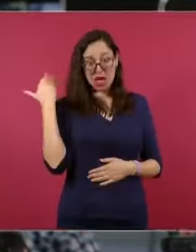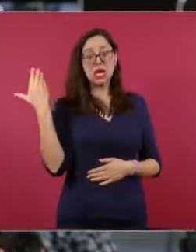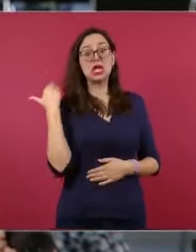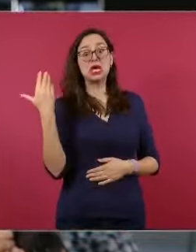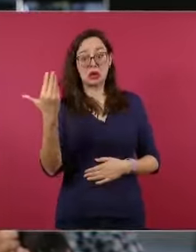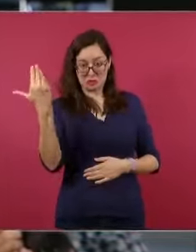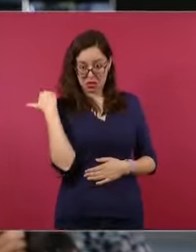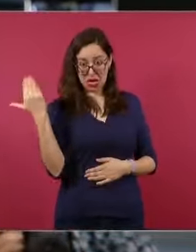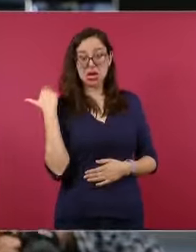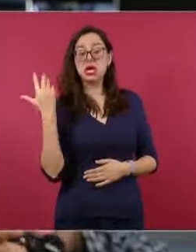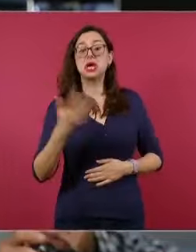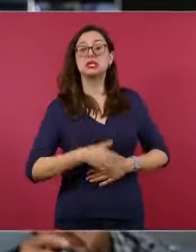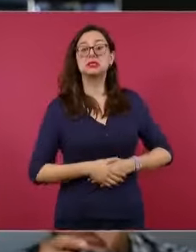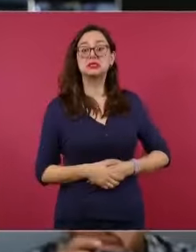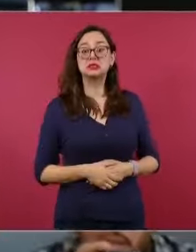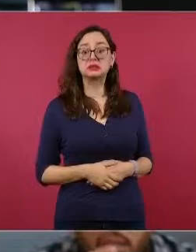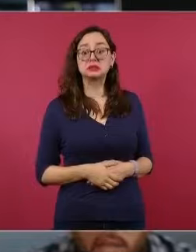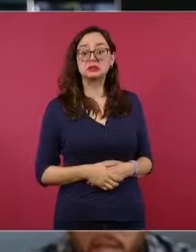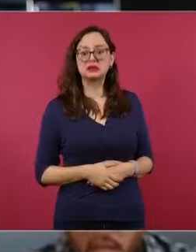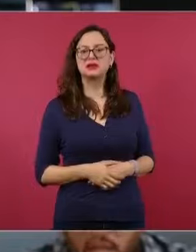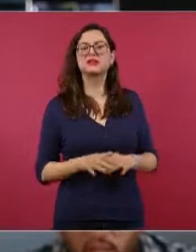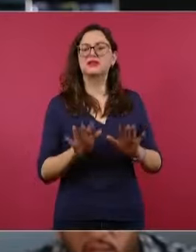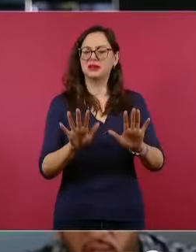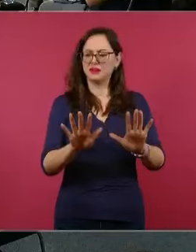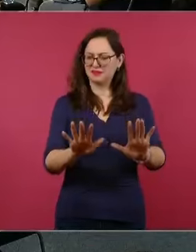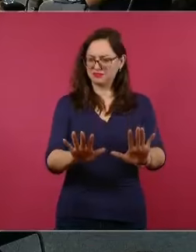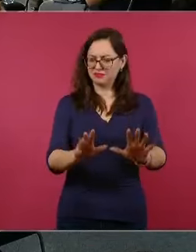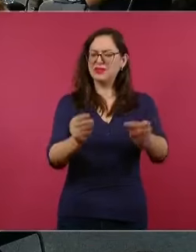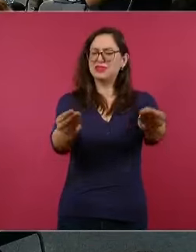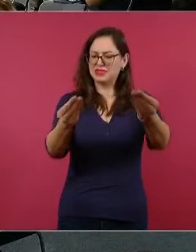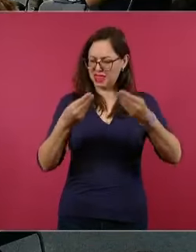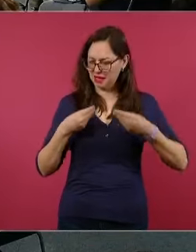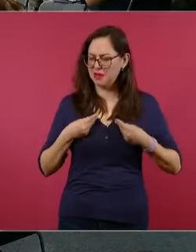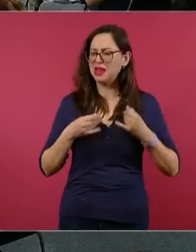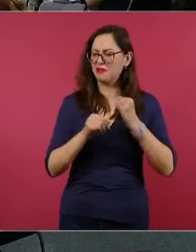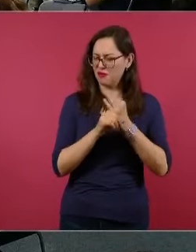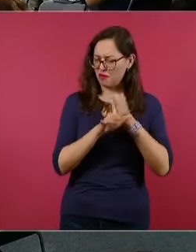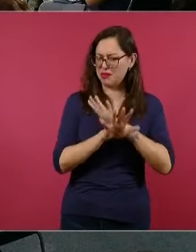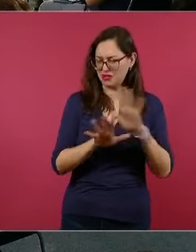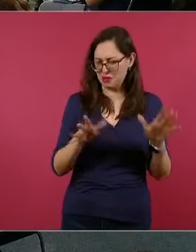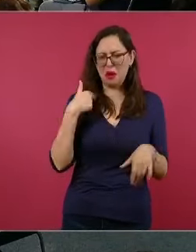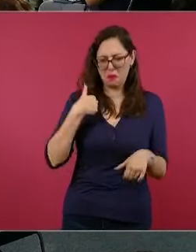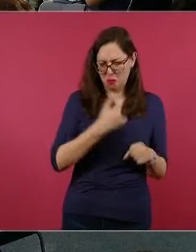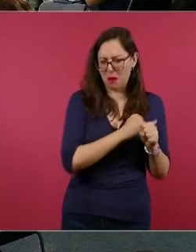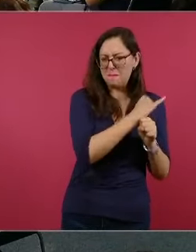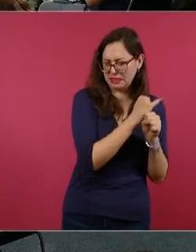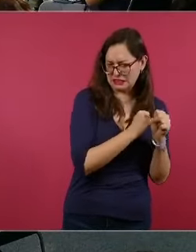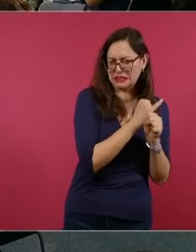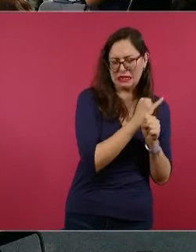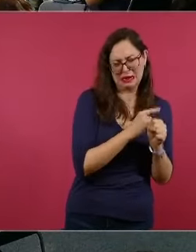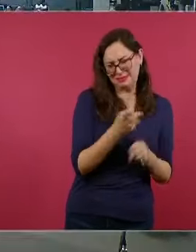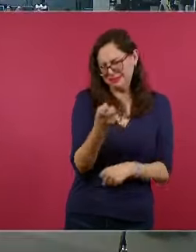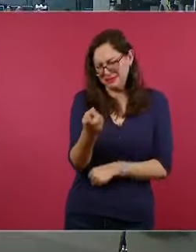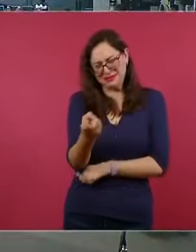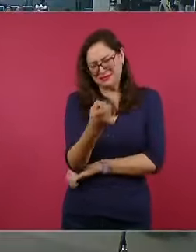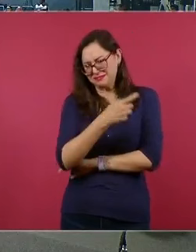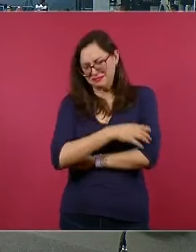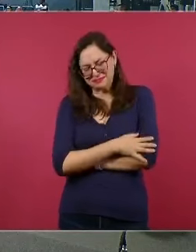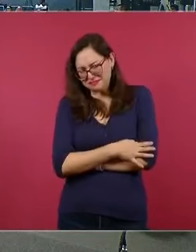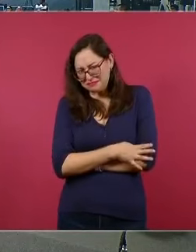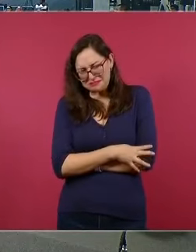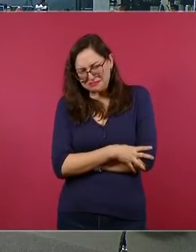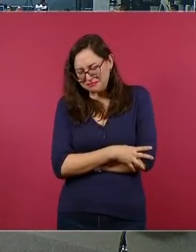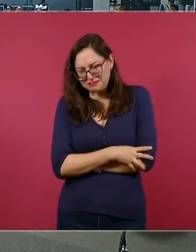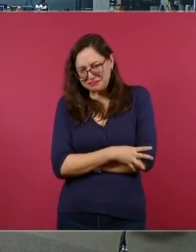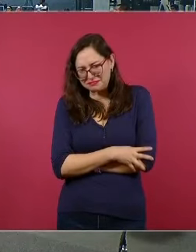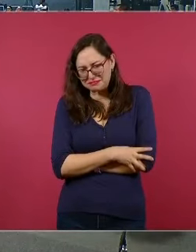le salió malo Ah esta empresa déjanos la información ese es uno y la otra la otra punto que